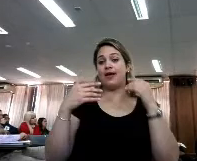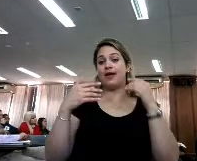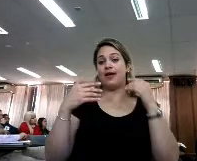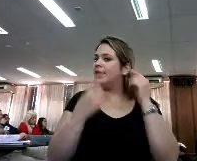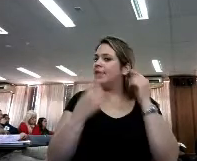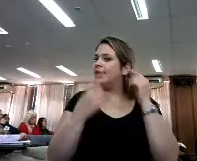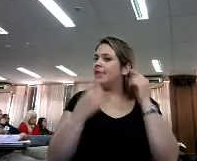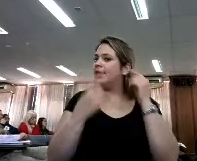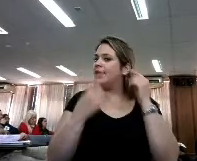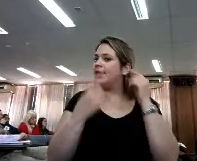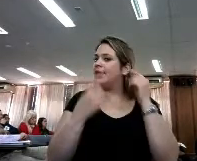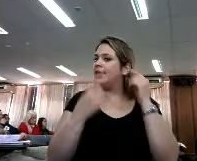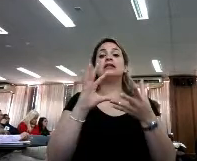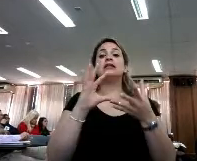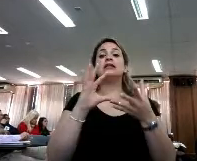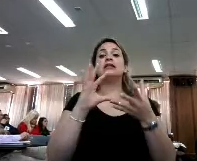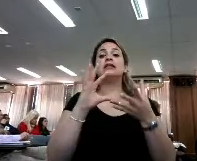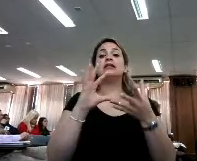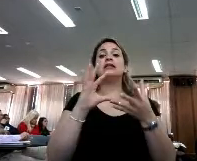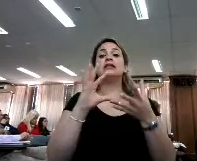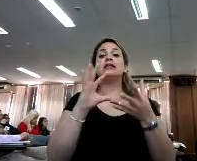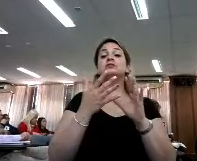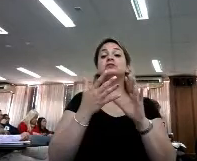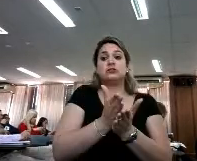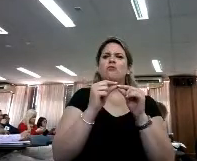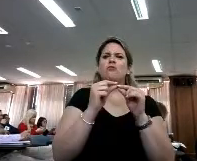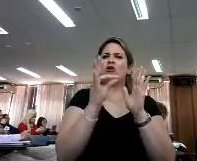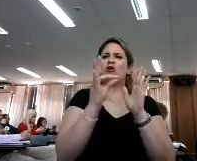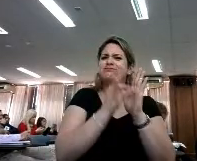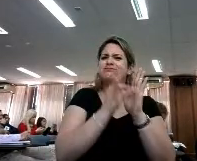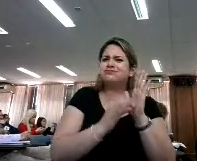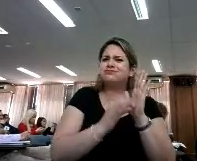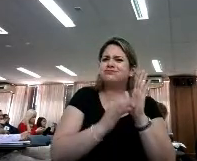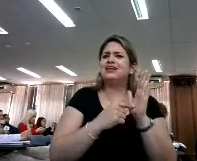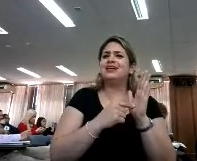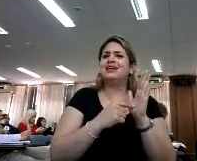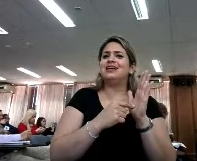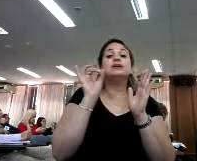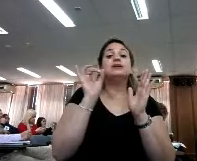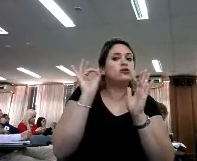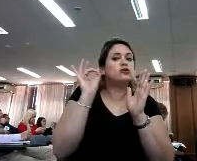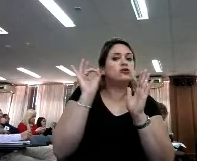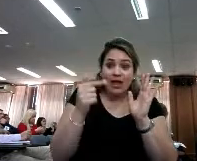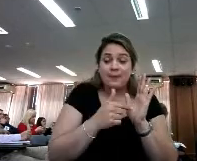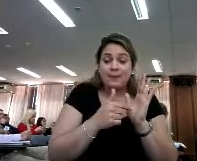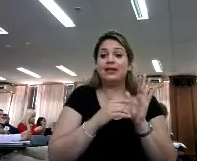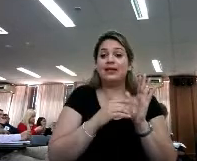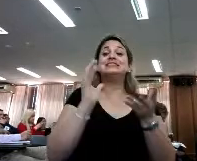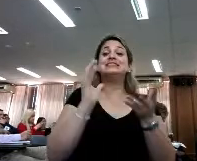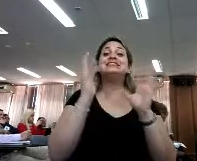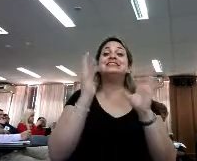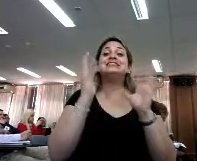de limitaciones y excepciones cerrados, numerus clausus, expreso, ¿sí? El sistema